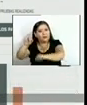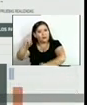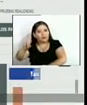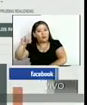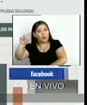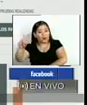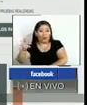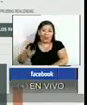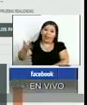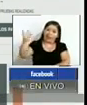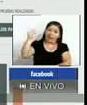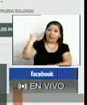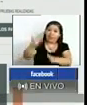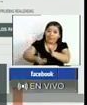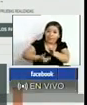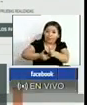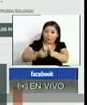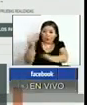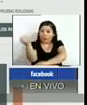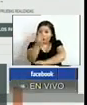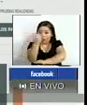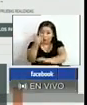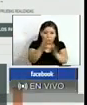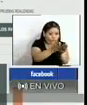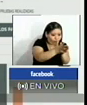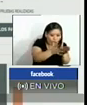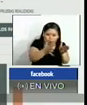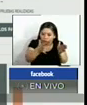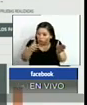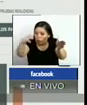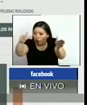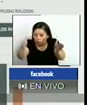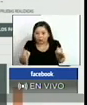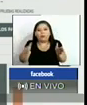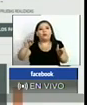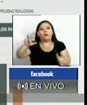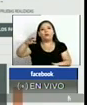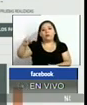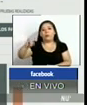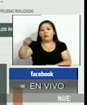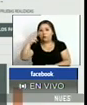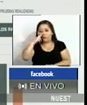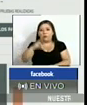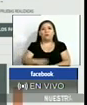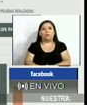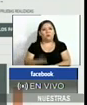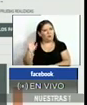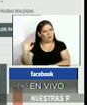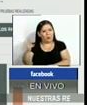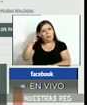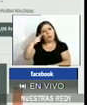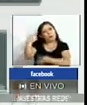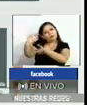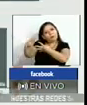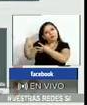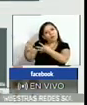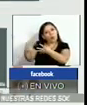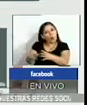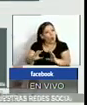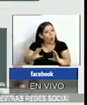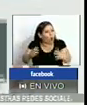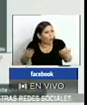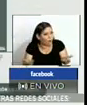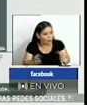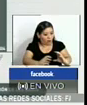162,711 desde que comenzó la emergencia a lo que va hoy en el 30 de junio de 2020. Revisemos la condición en la que se